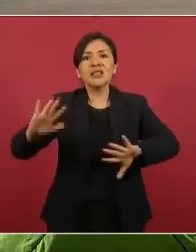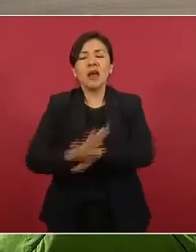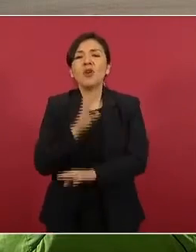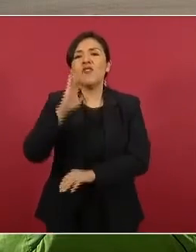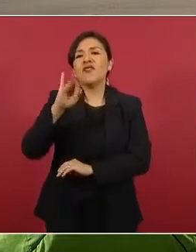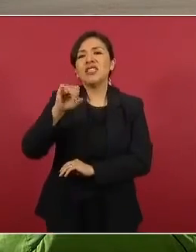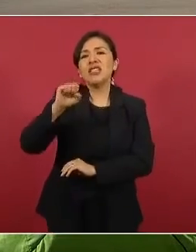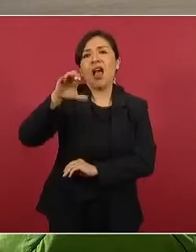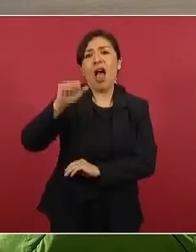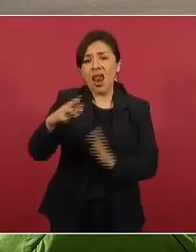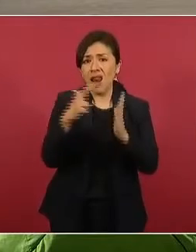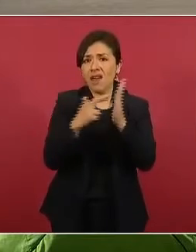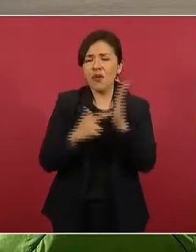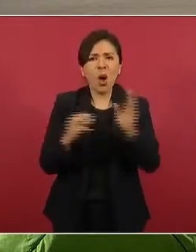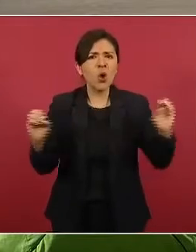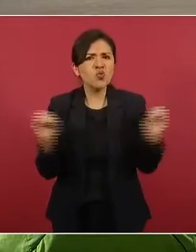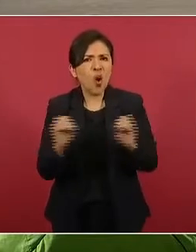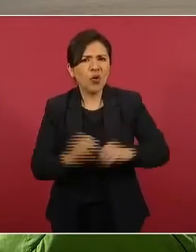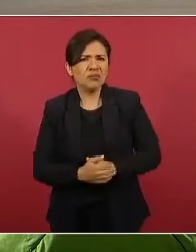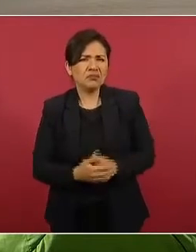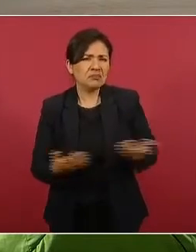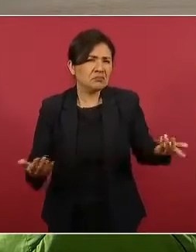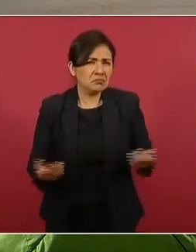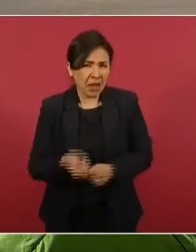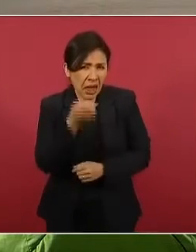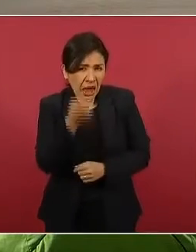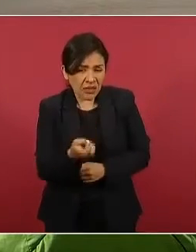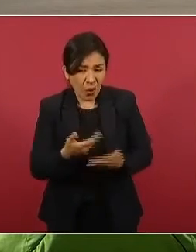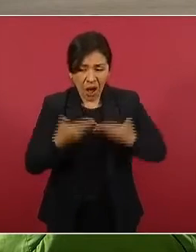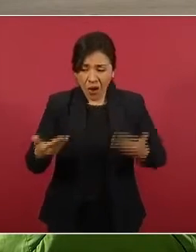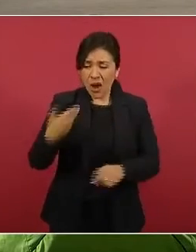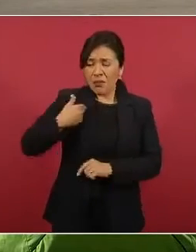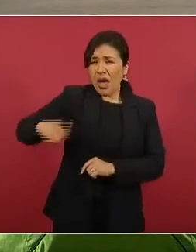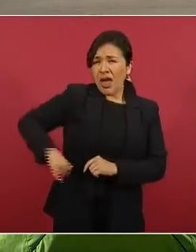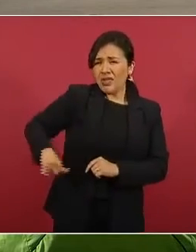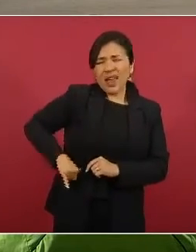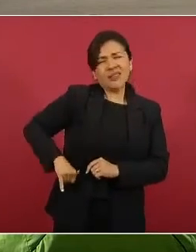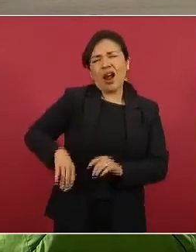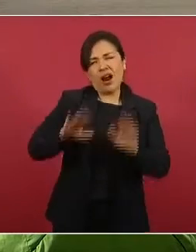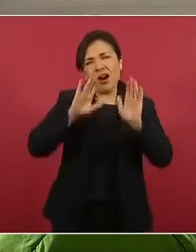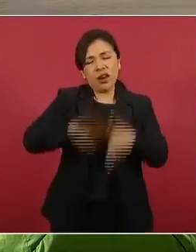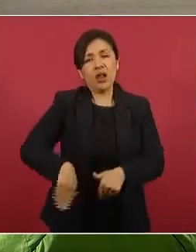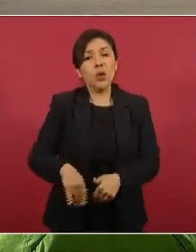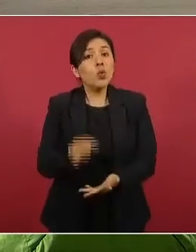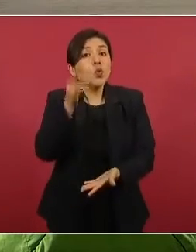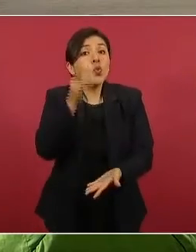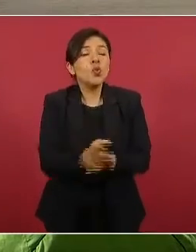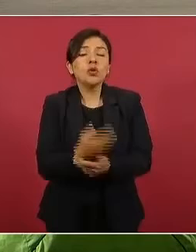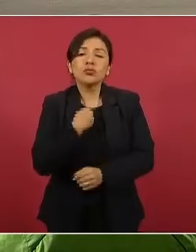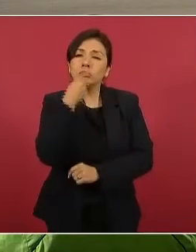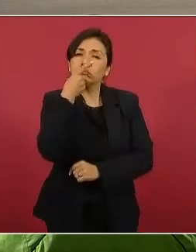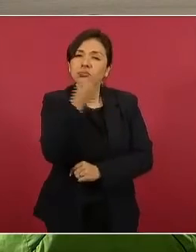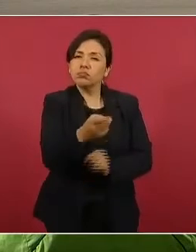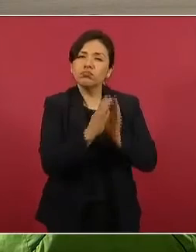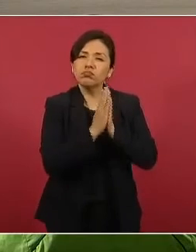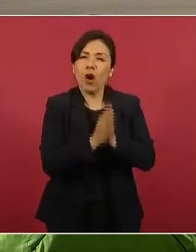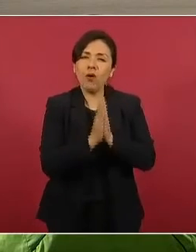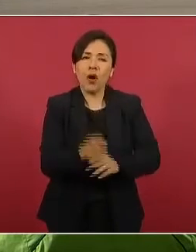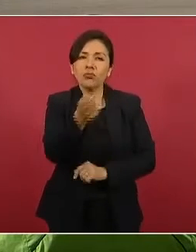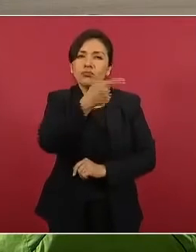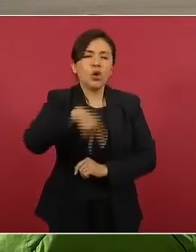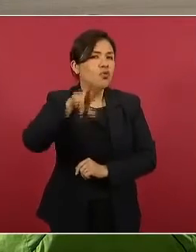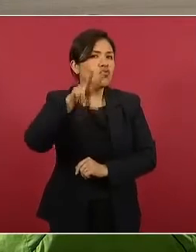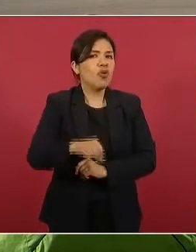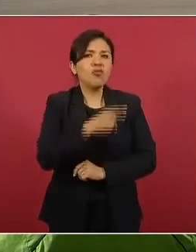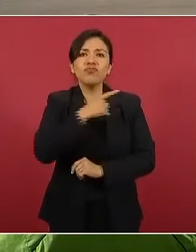fiscal, pero eso ya no es lo que nos importa. Ahora lo único que te pedimos es que por